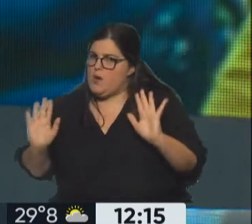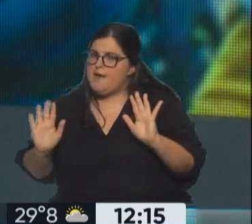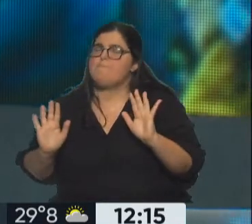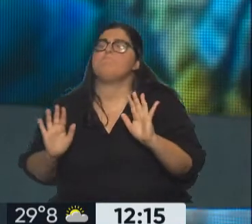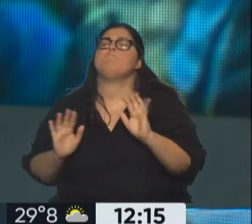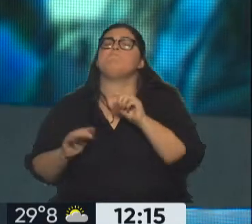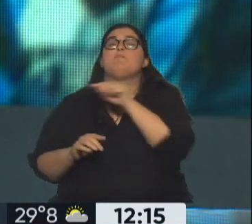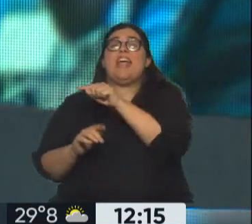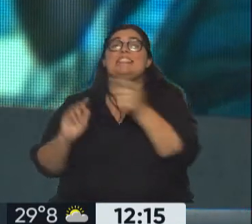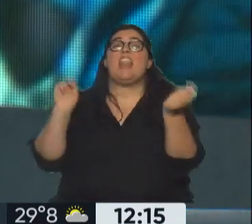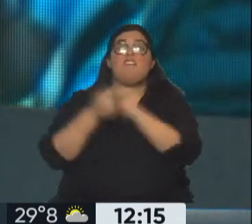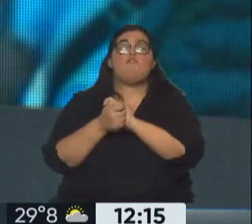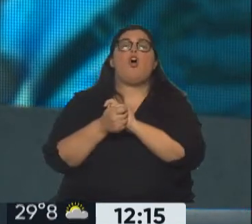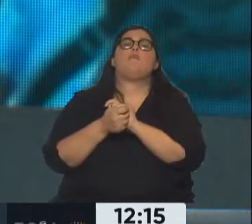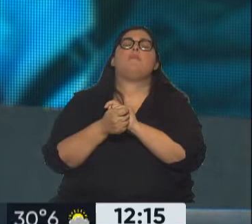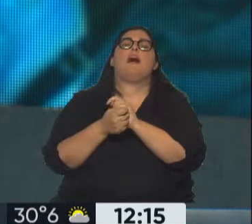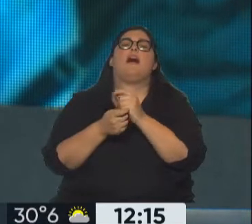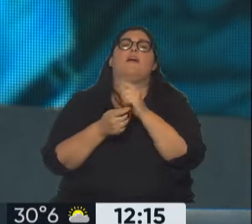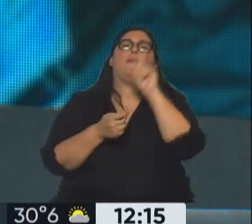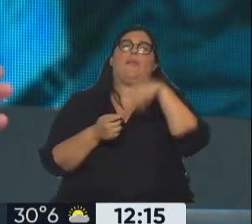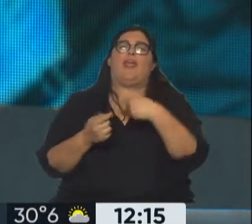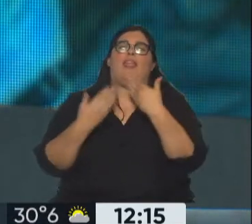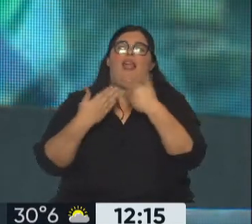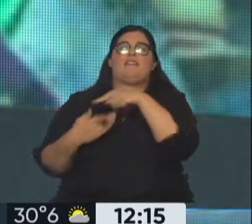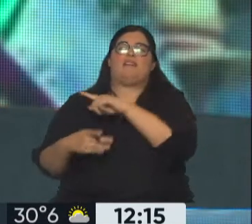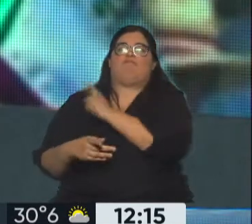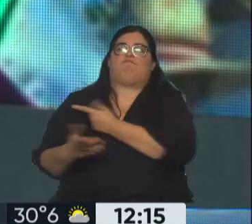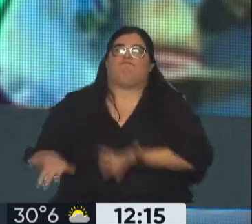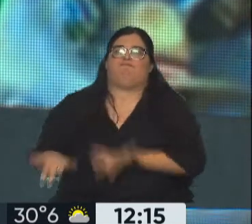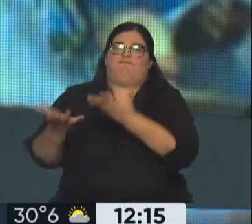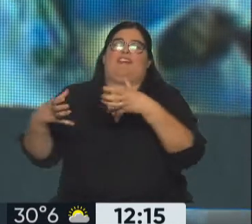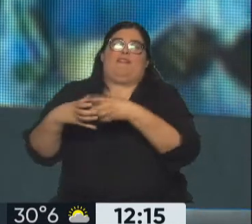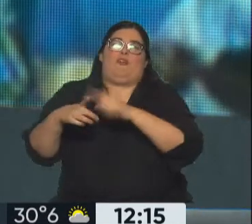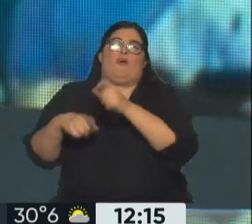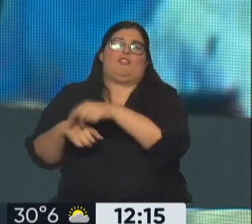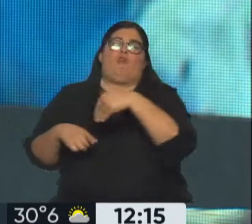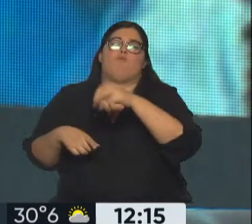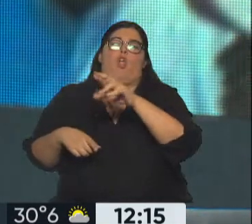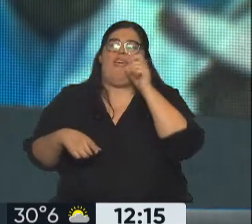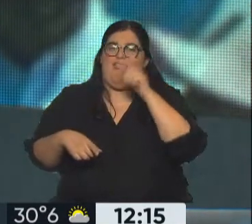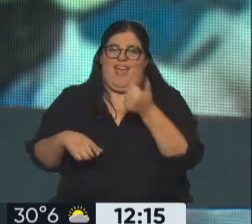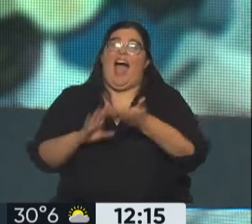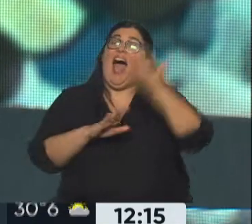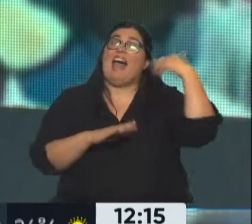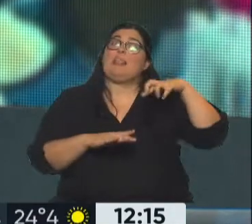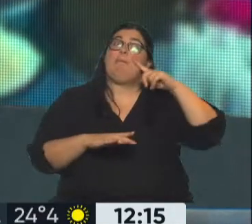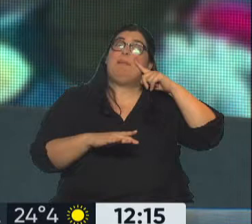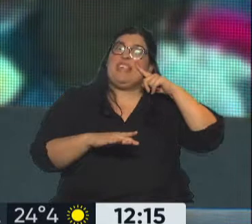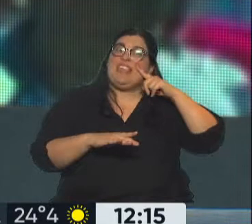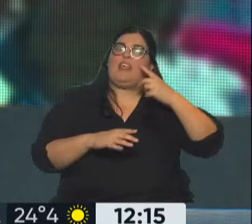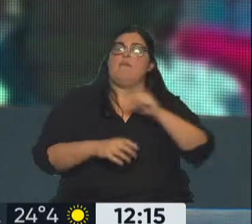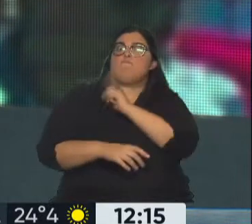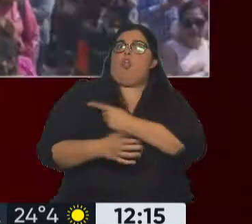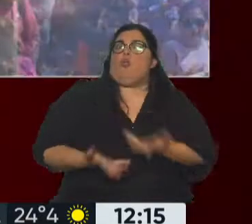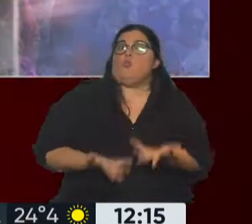es consolidar a Morena como el partido hegemónico de México, algo que supo en algún momento ejercer el PRI. Entonces, ahí está la discusión. Yo